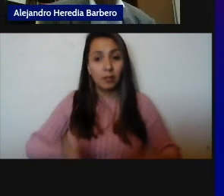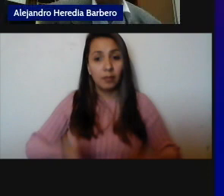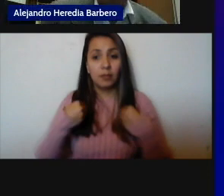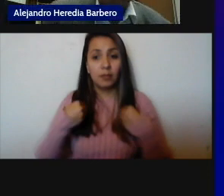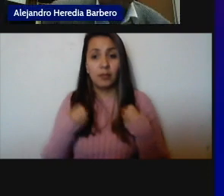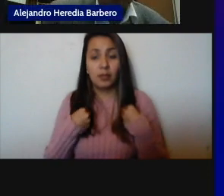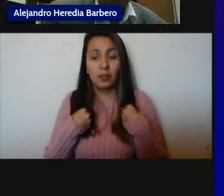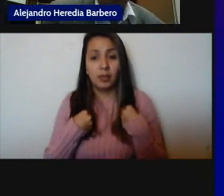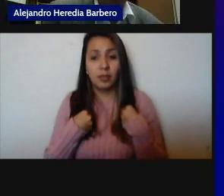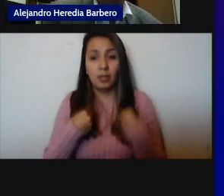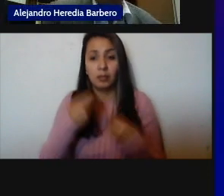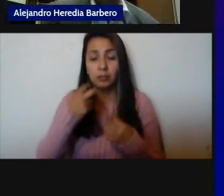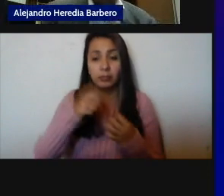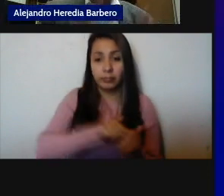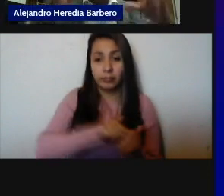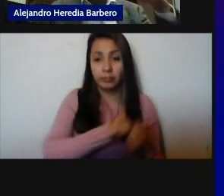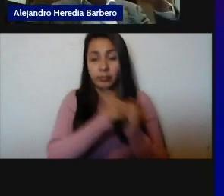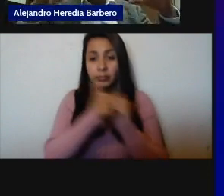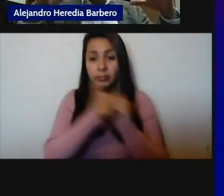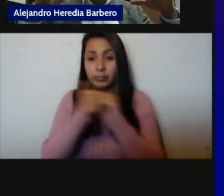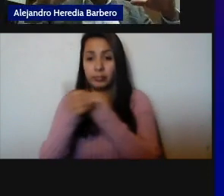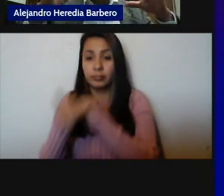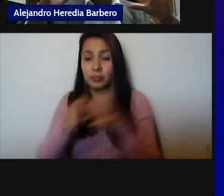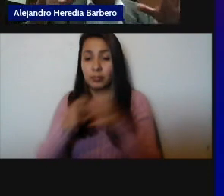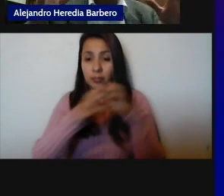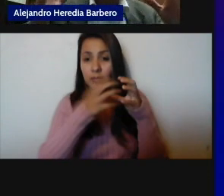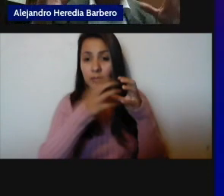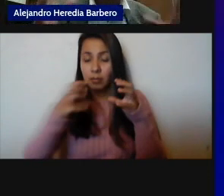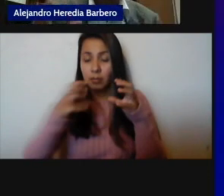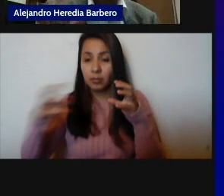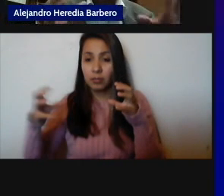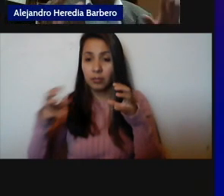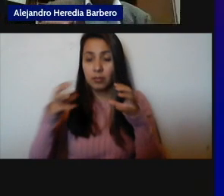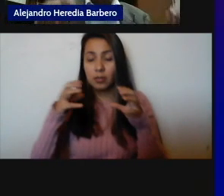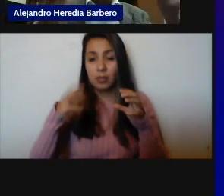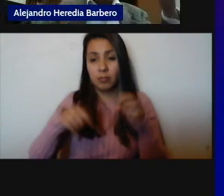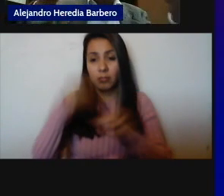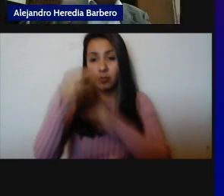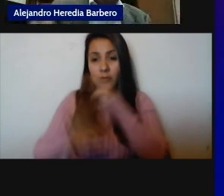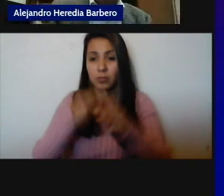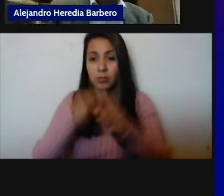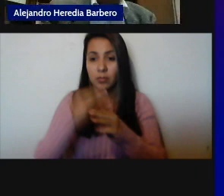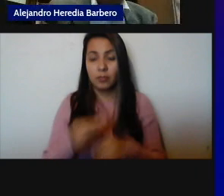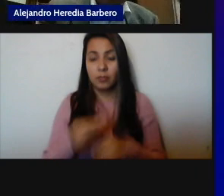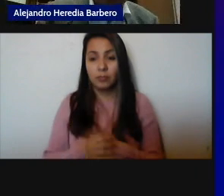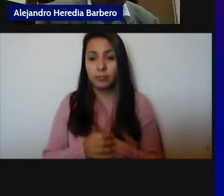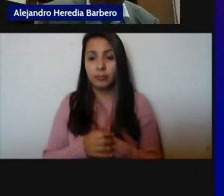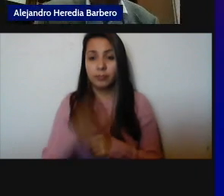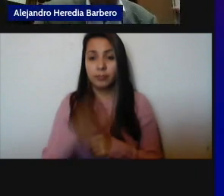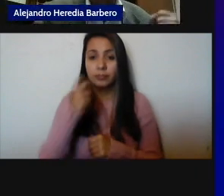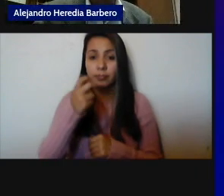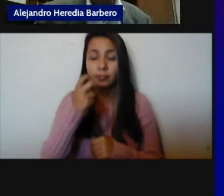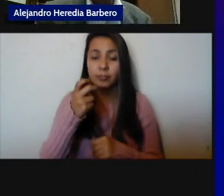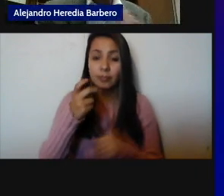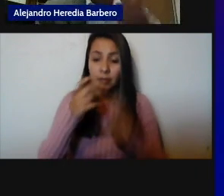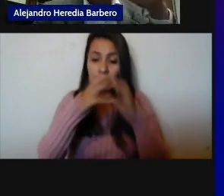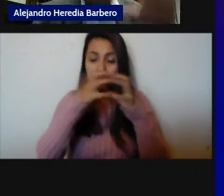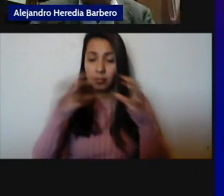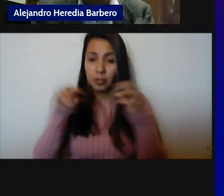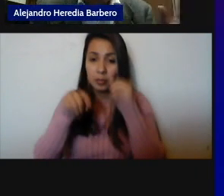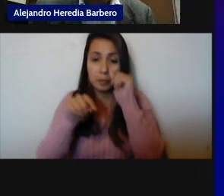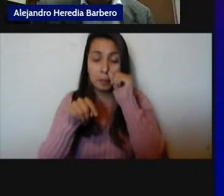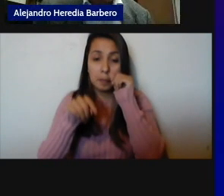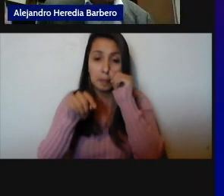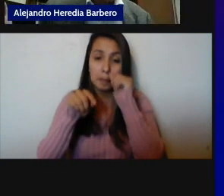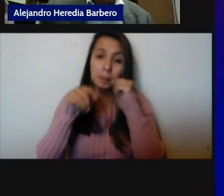y también importantes para la formación de la vida a partir de esta evolución molecular en escenarios de la Tierra, ¿no? En